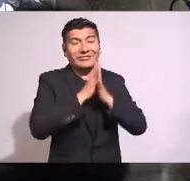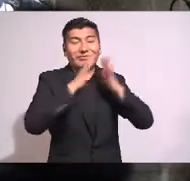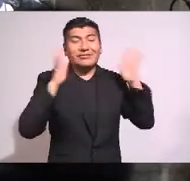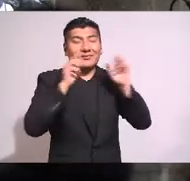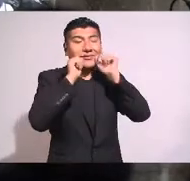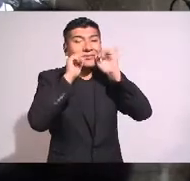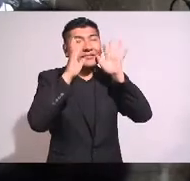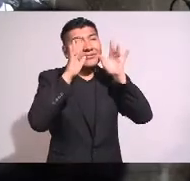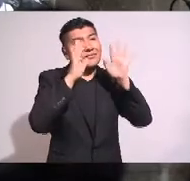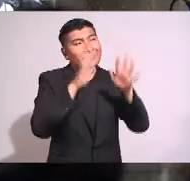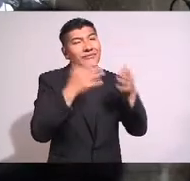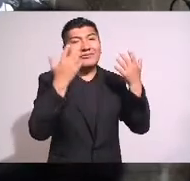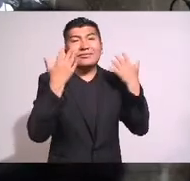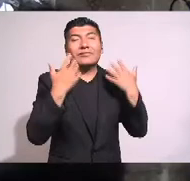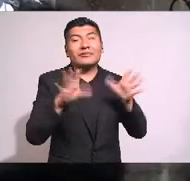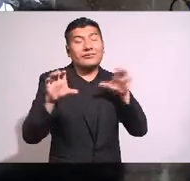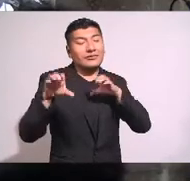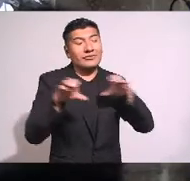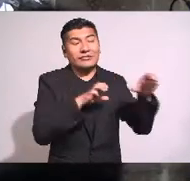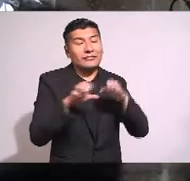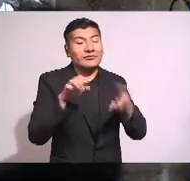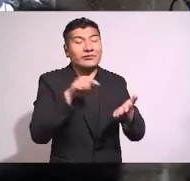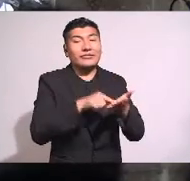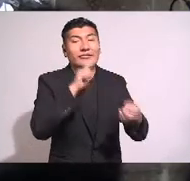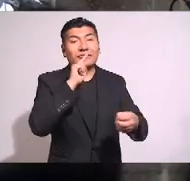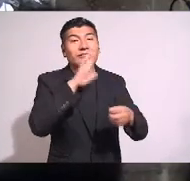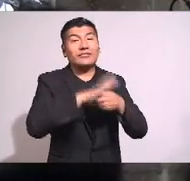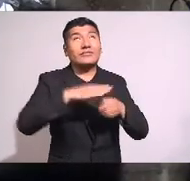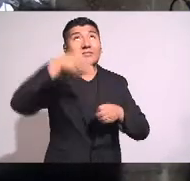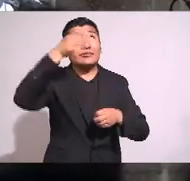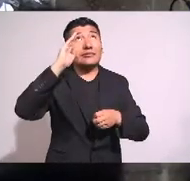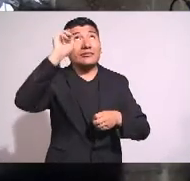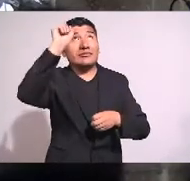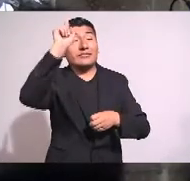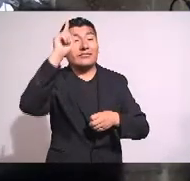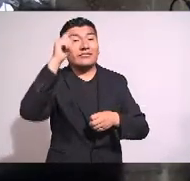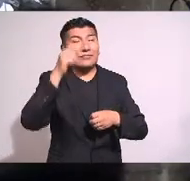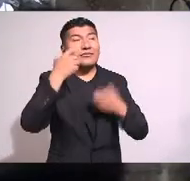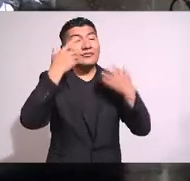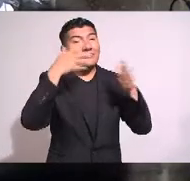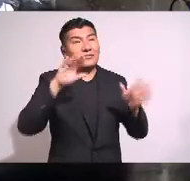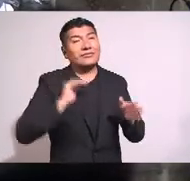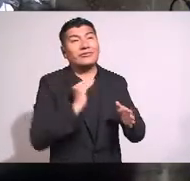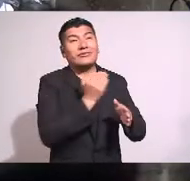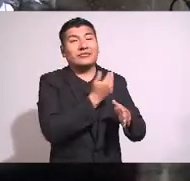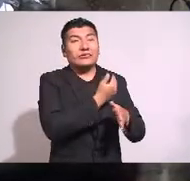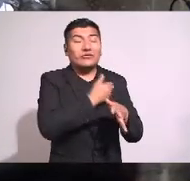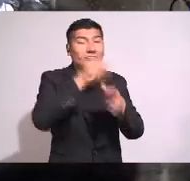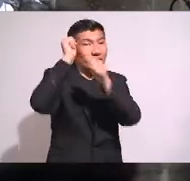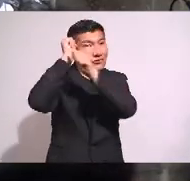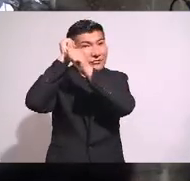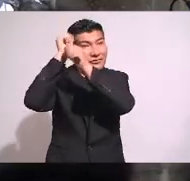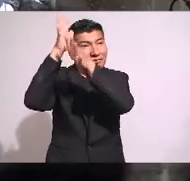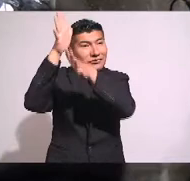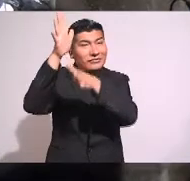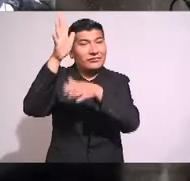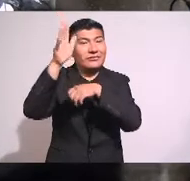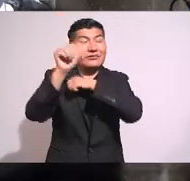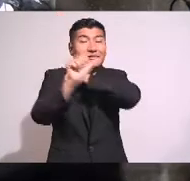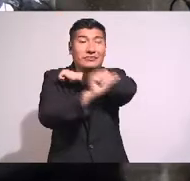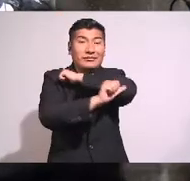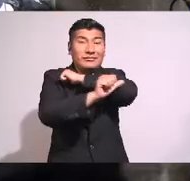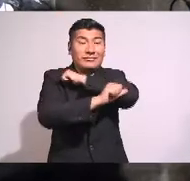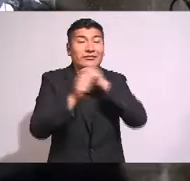la realización de esta promesa que Dios hiciera a nuestro padre Abraham.